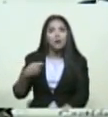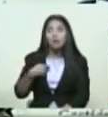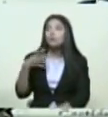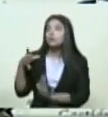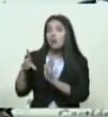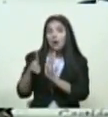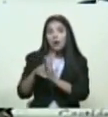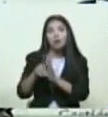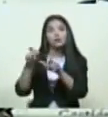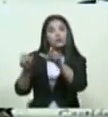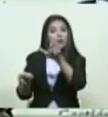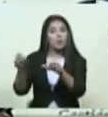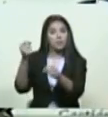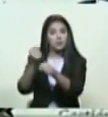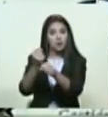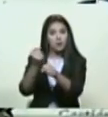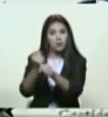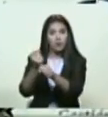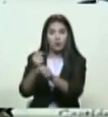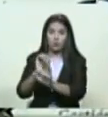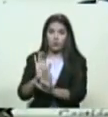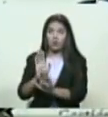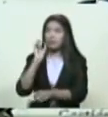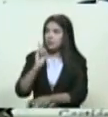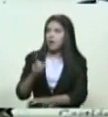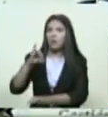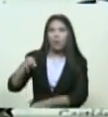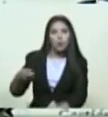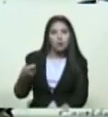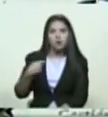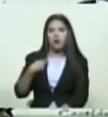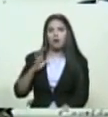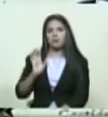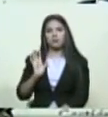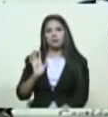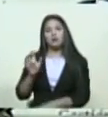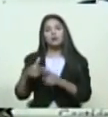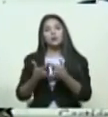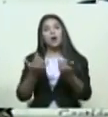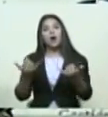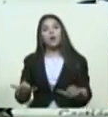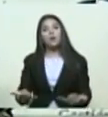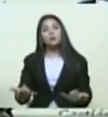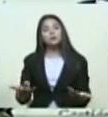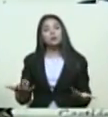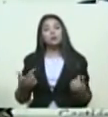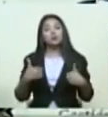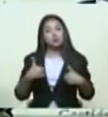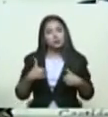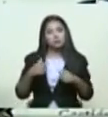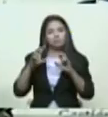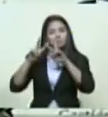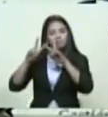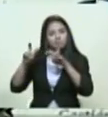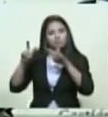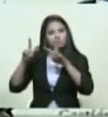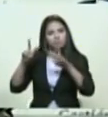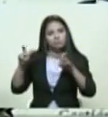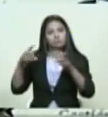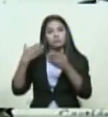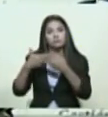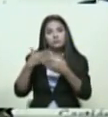humano laboral adquirido, el cual yo voy a hacer en eso un auto de fe,